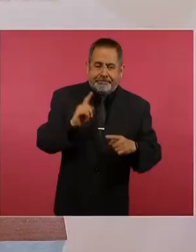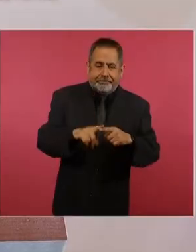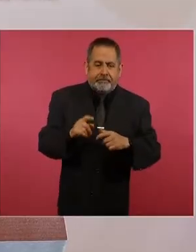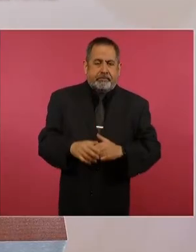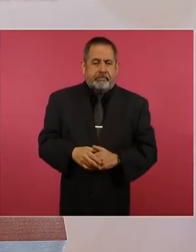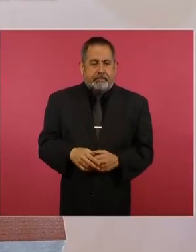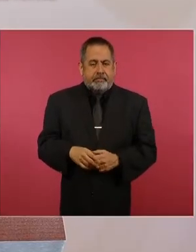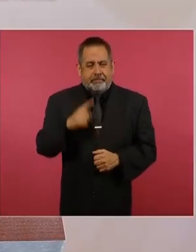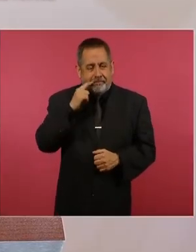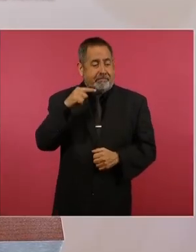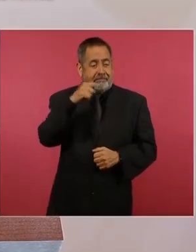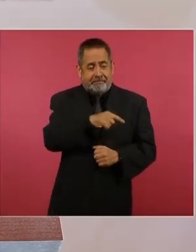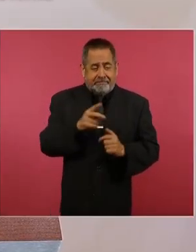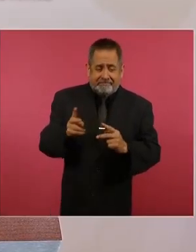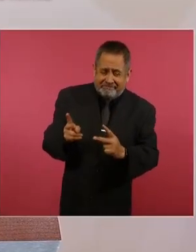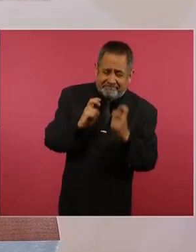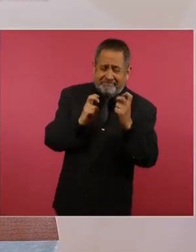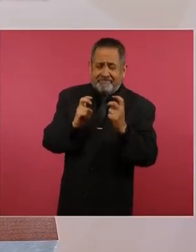para que vean cómo robaban.